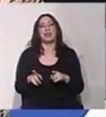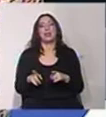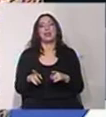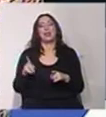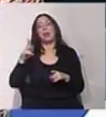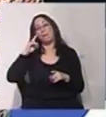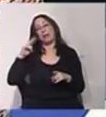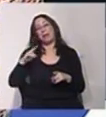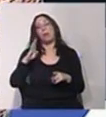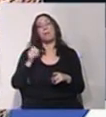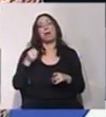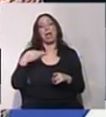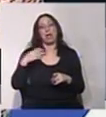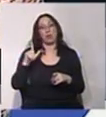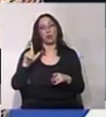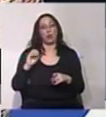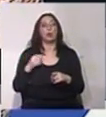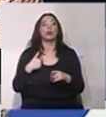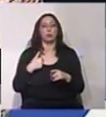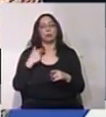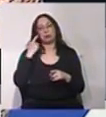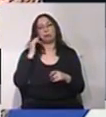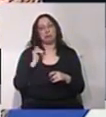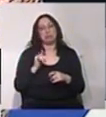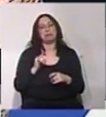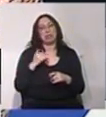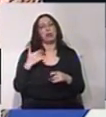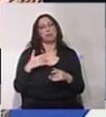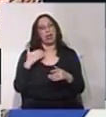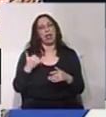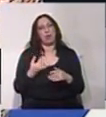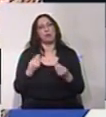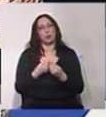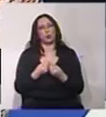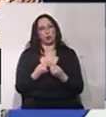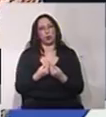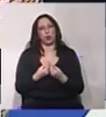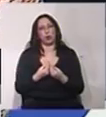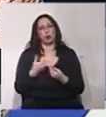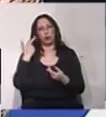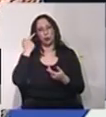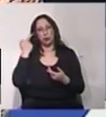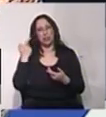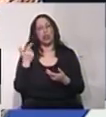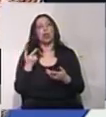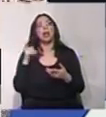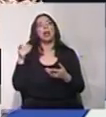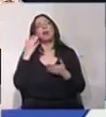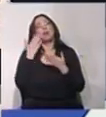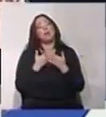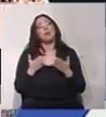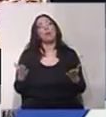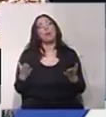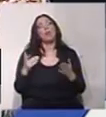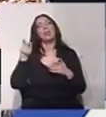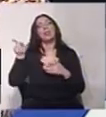perspectiva de Pablo, yo creo que sí, que ocurren muchos. Uh-huh. Obviamente que lo que él ilustra tiene que ver con